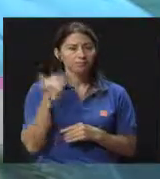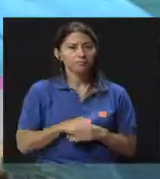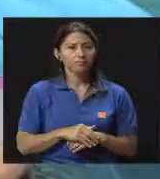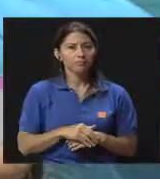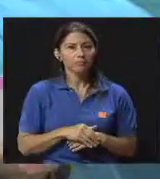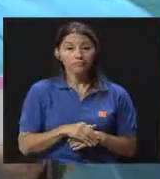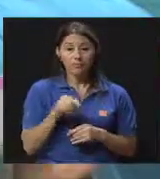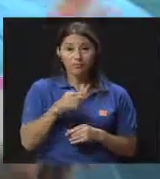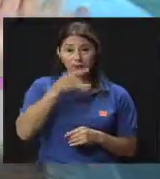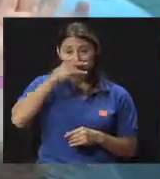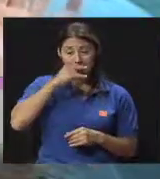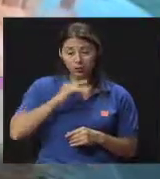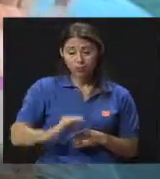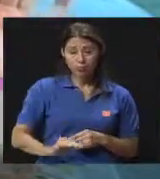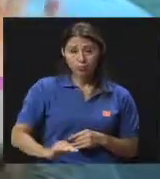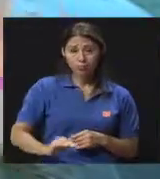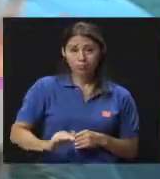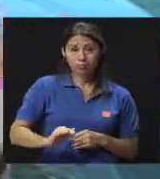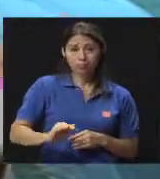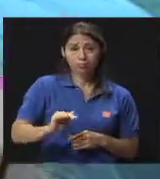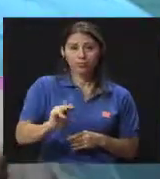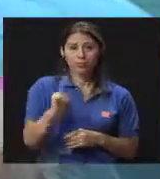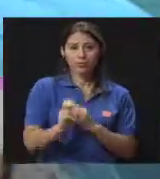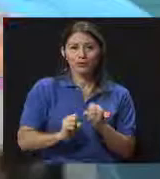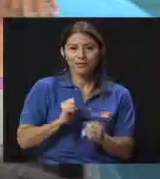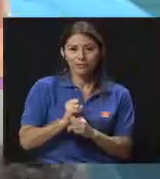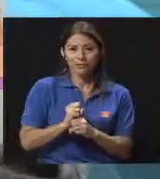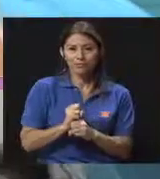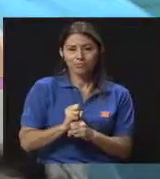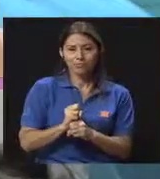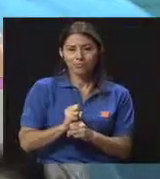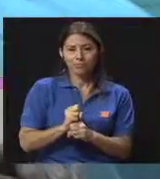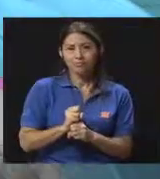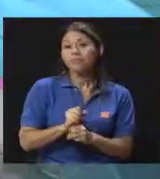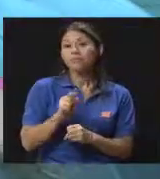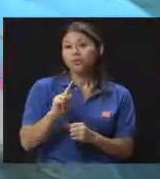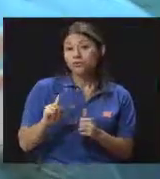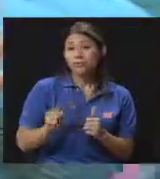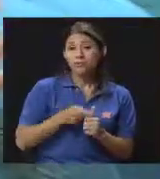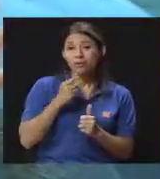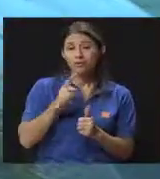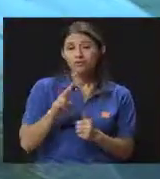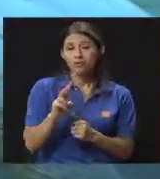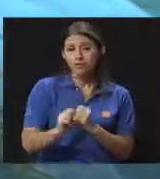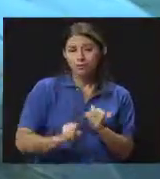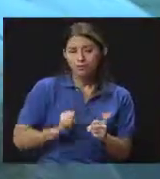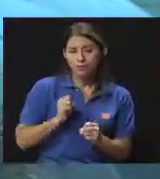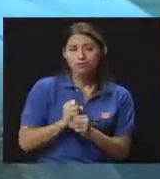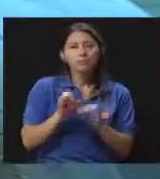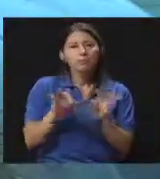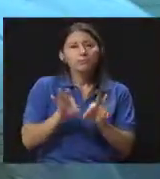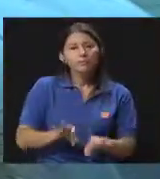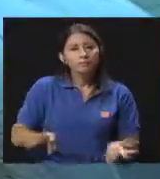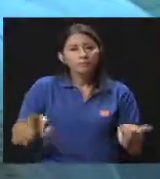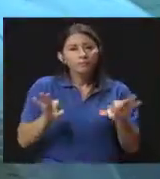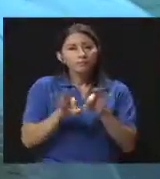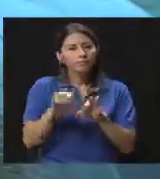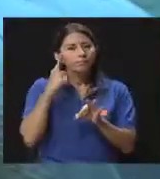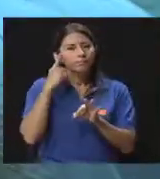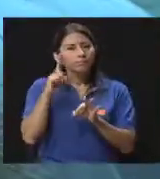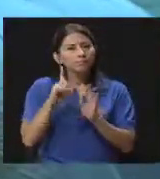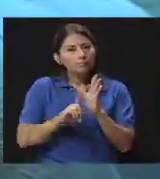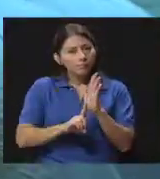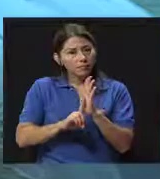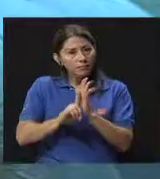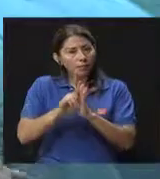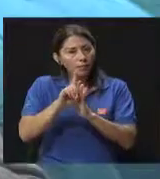primer año o los primeros 2 años, por decirlo así, en general, los primeros 2 años son básicos para el desarrollo y crecimiento